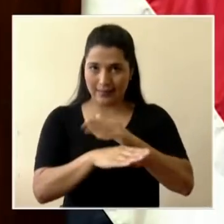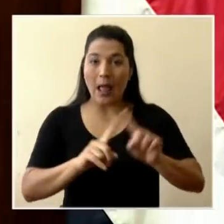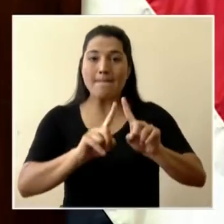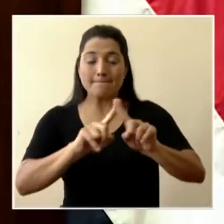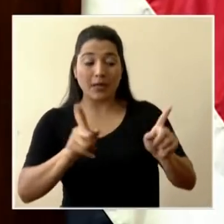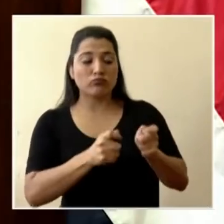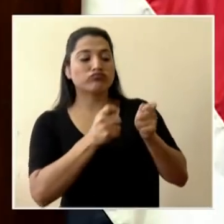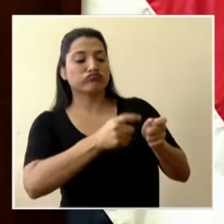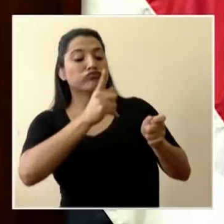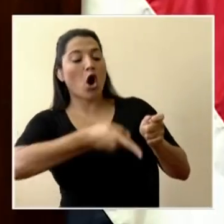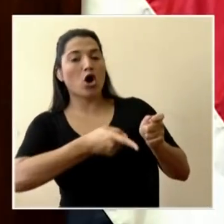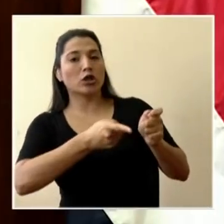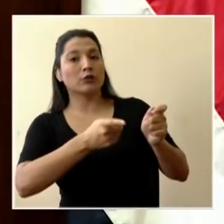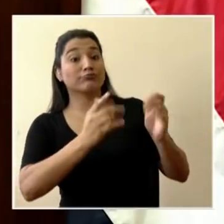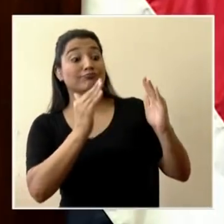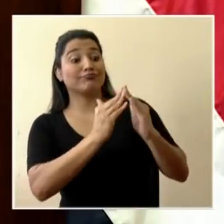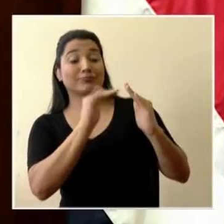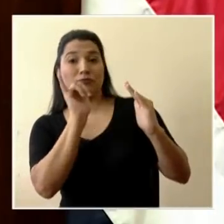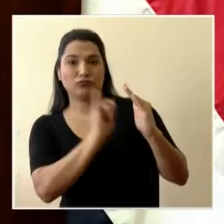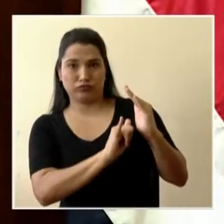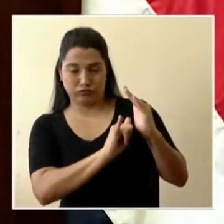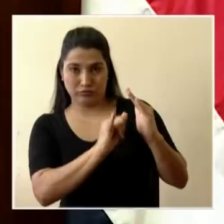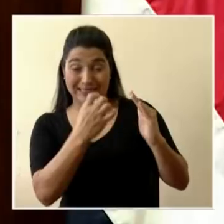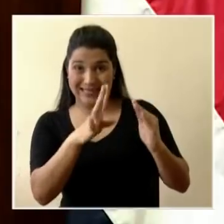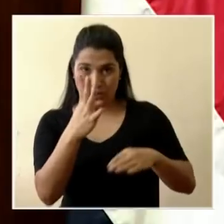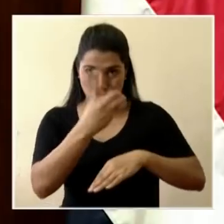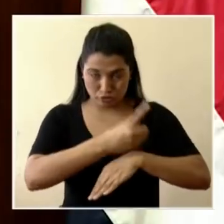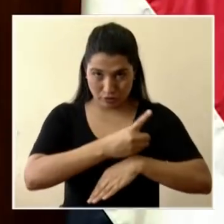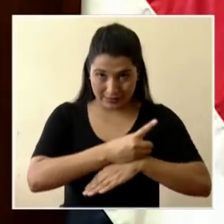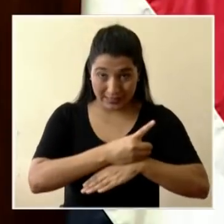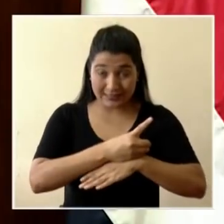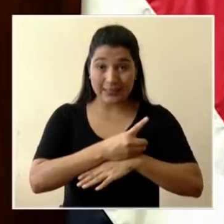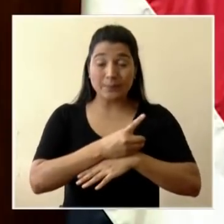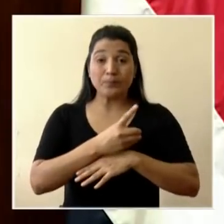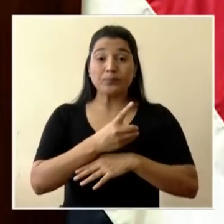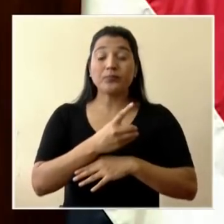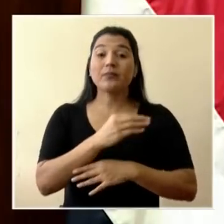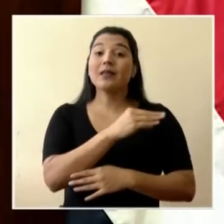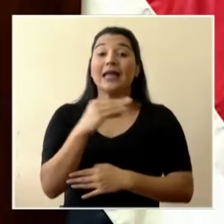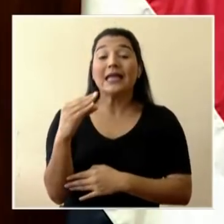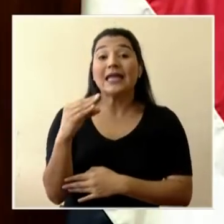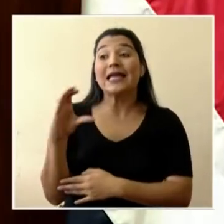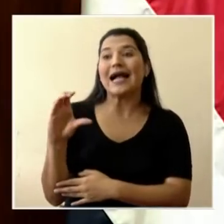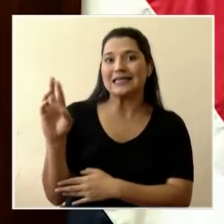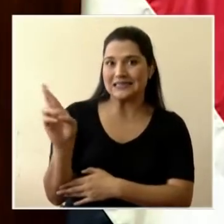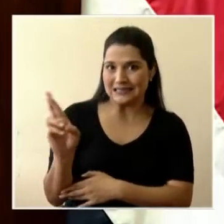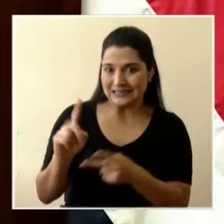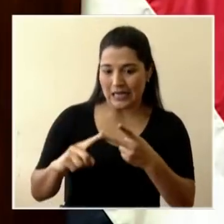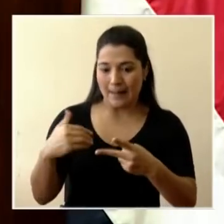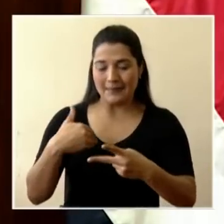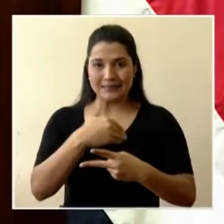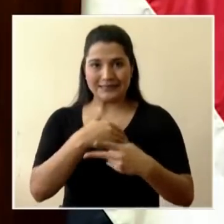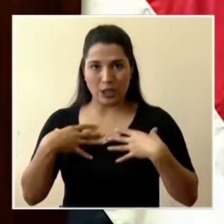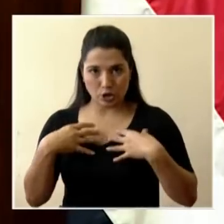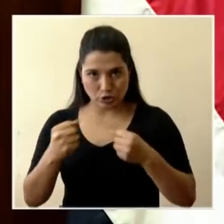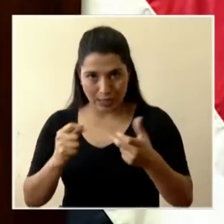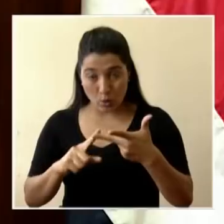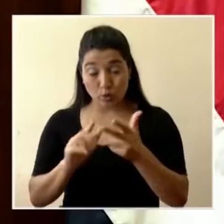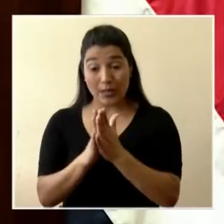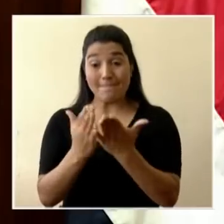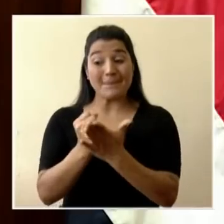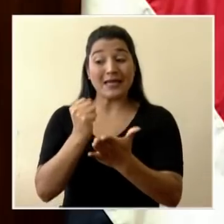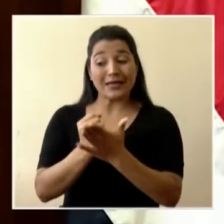sin residencia, y la excepción es para casos humanitarios que deberán ser valorados por la Cancillería, el Ministerio de Salud y